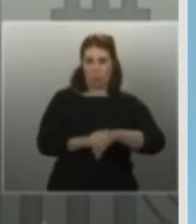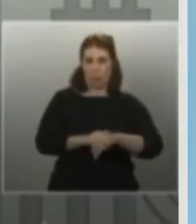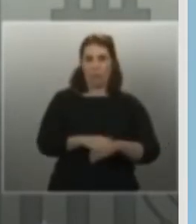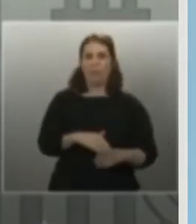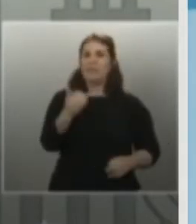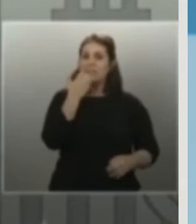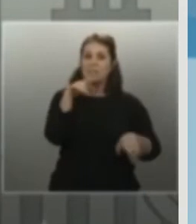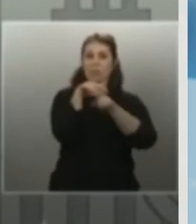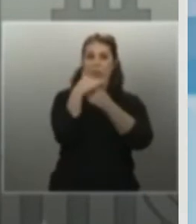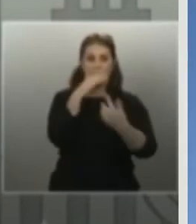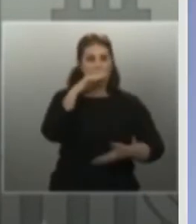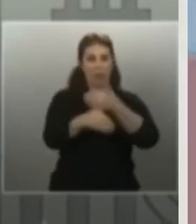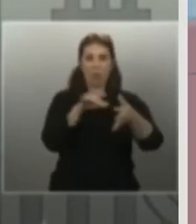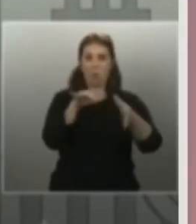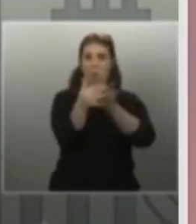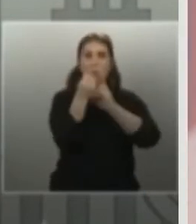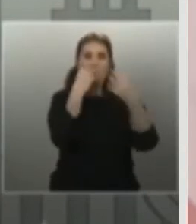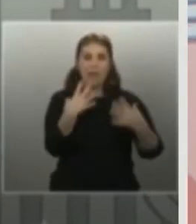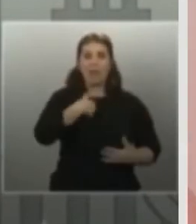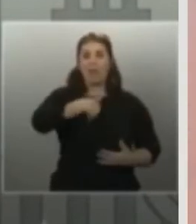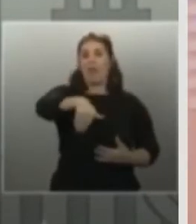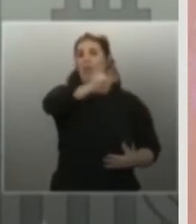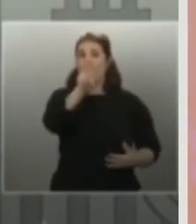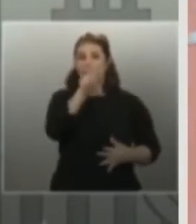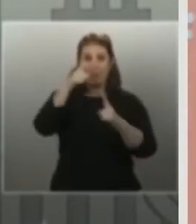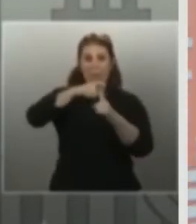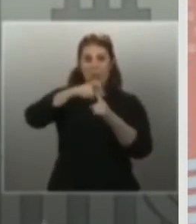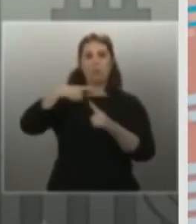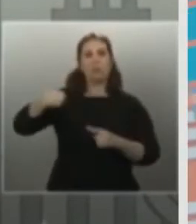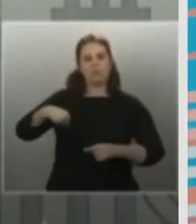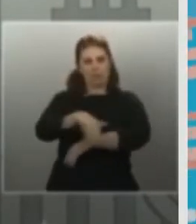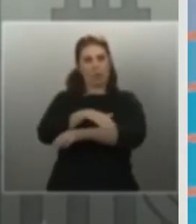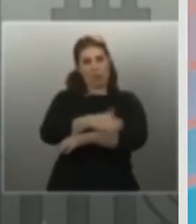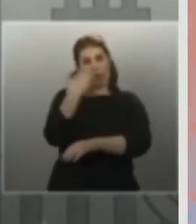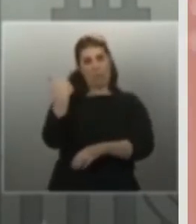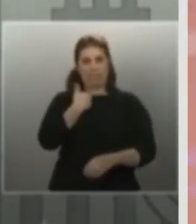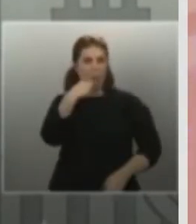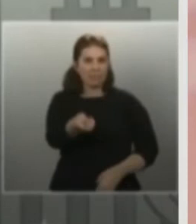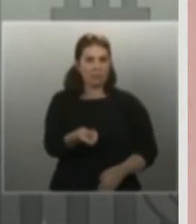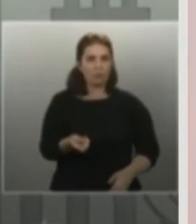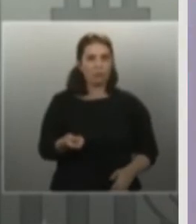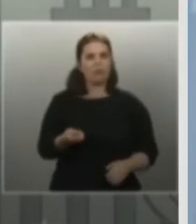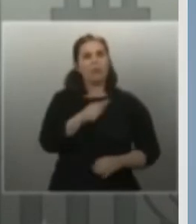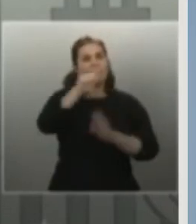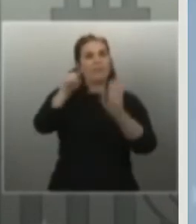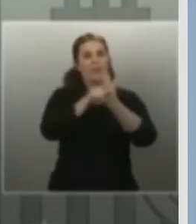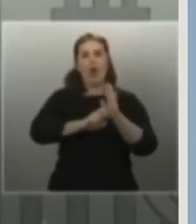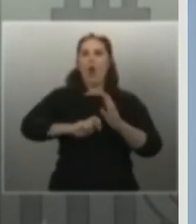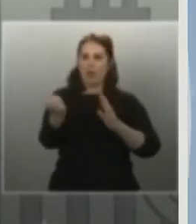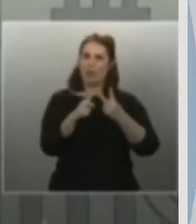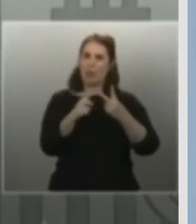presenciales. Claro. Y bueno, eso generó que se acelerara el sumado a la gente, ¿no? En los